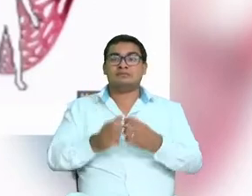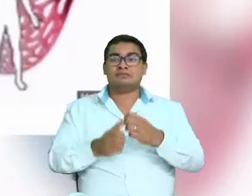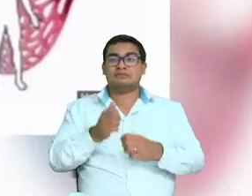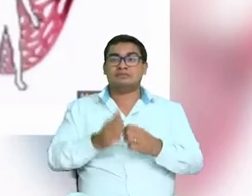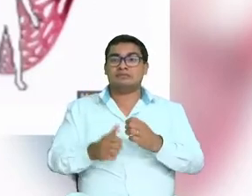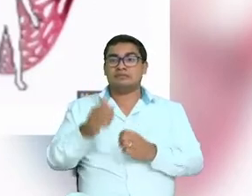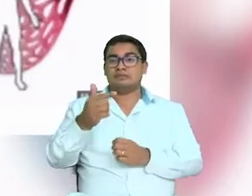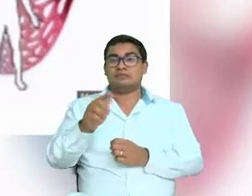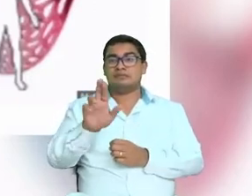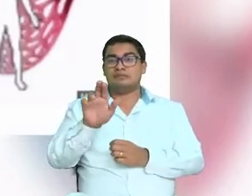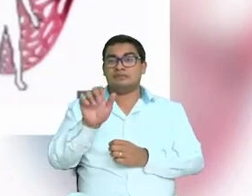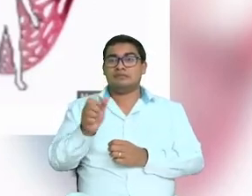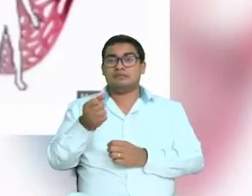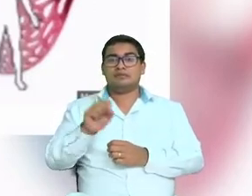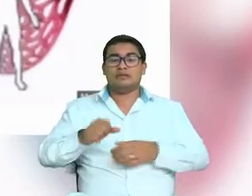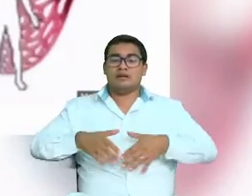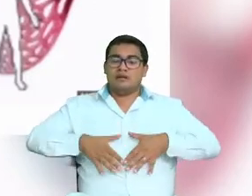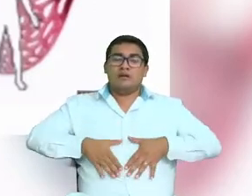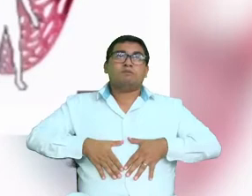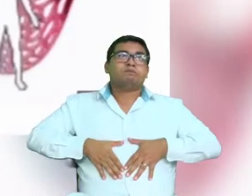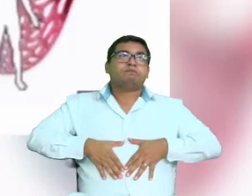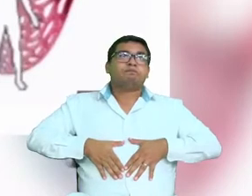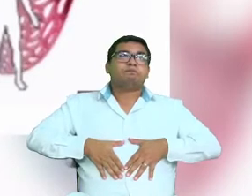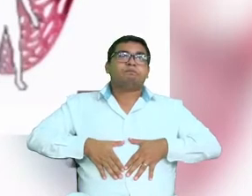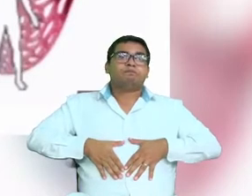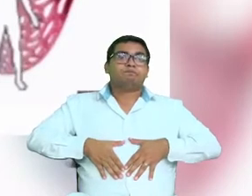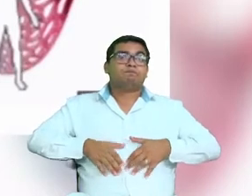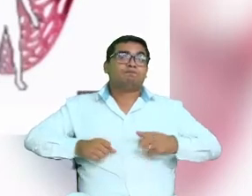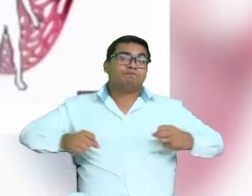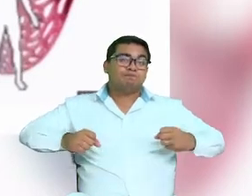grasa abdominal es un mal predictor